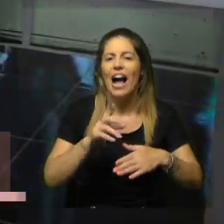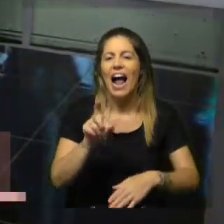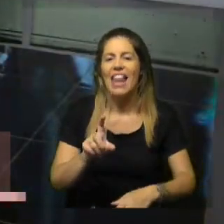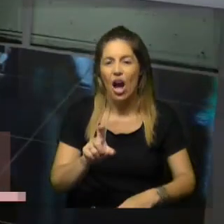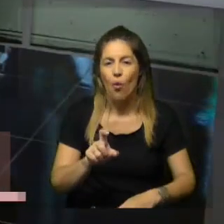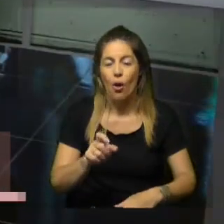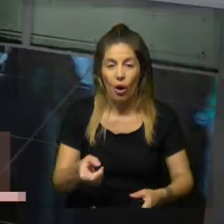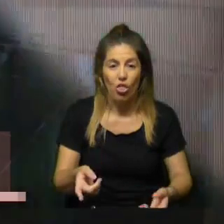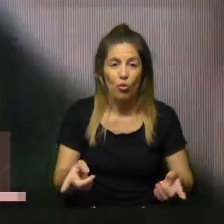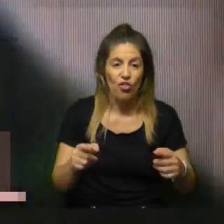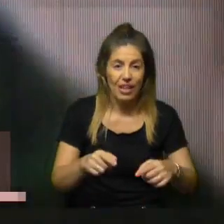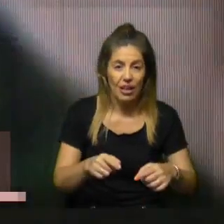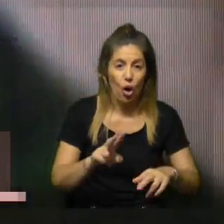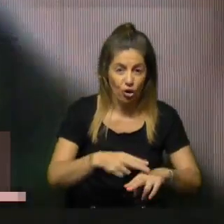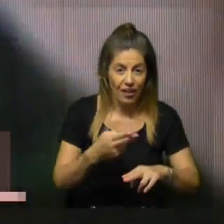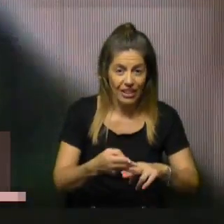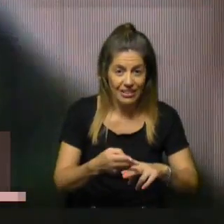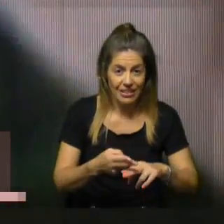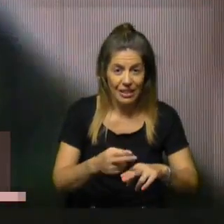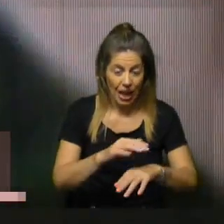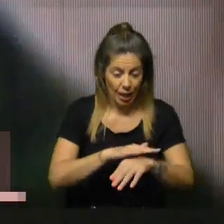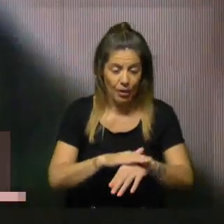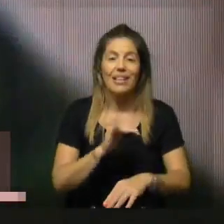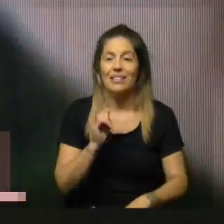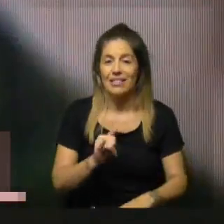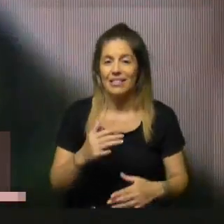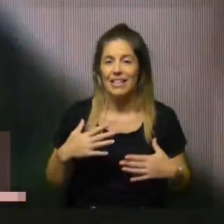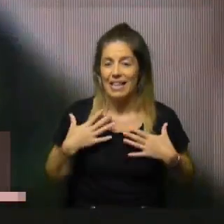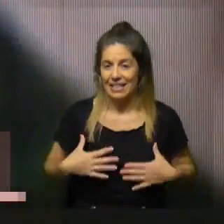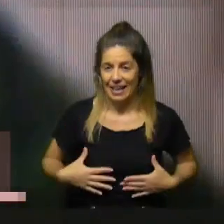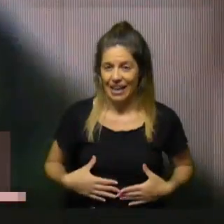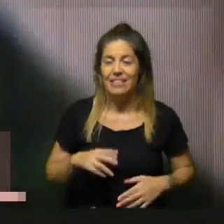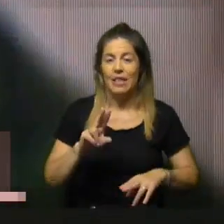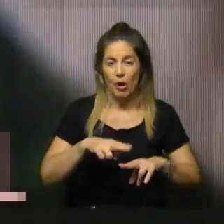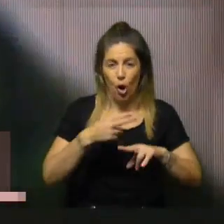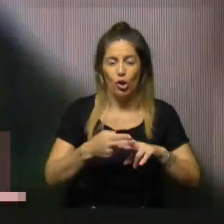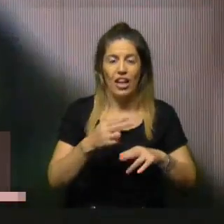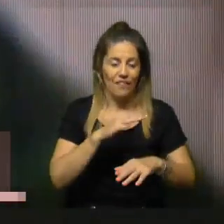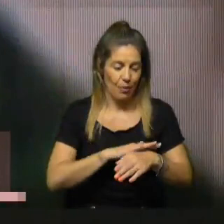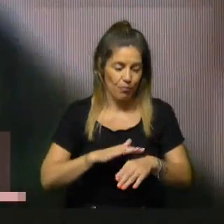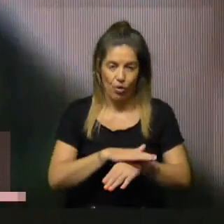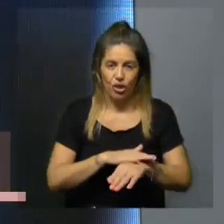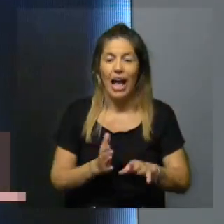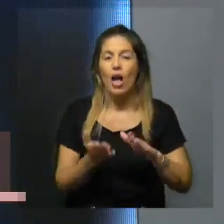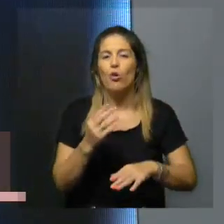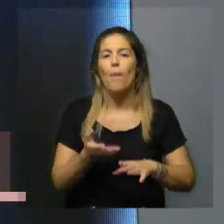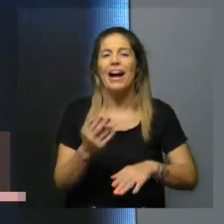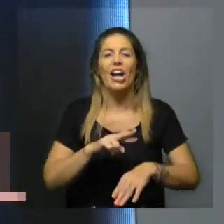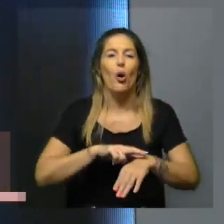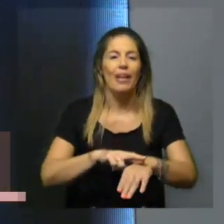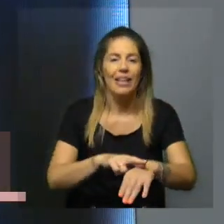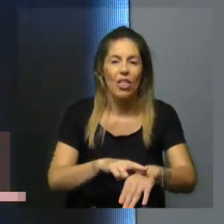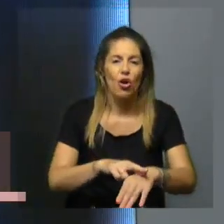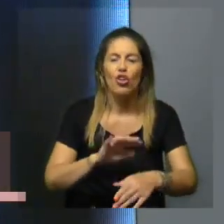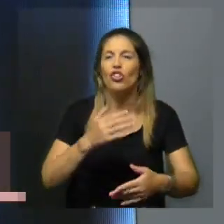volver a ponerse, hay que secarse y volver a ponerse. Hay algunos más recomendados que otros, no estoy hablando de marcas, sino de tipos que hay que pensar.